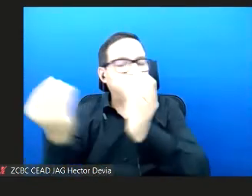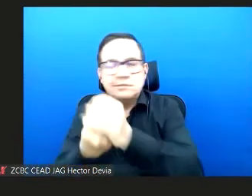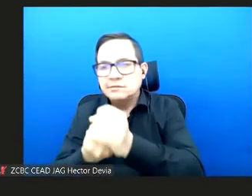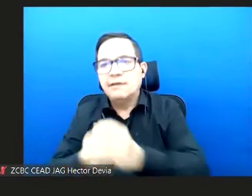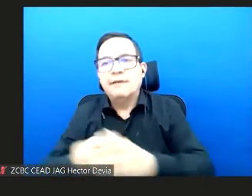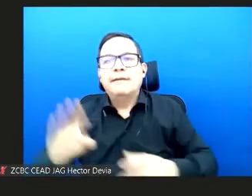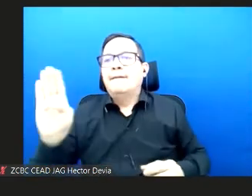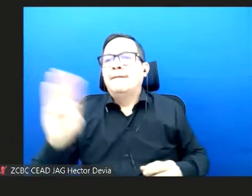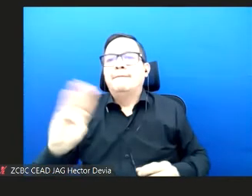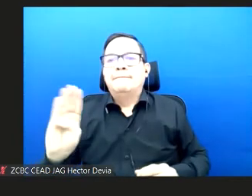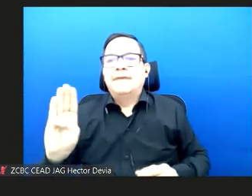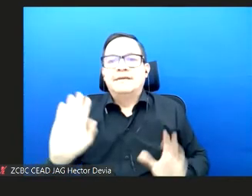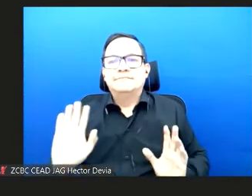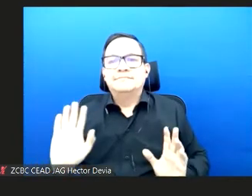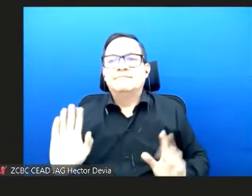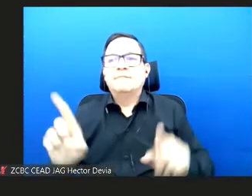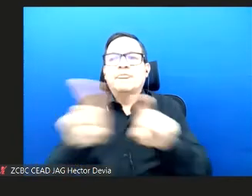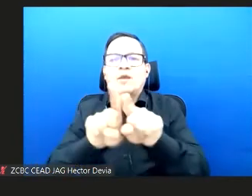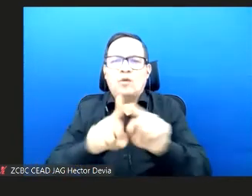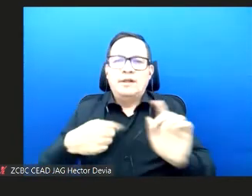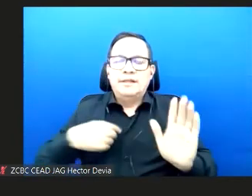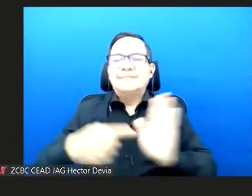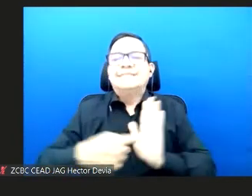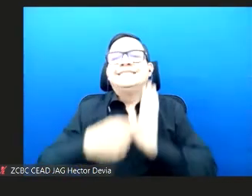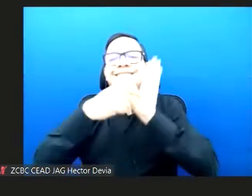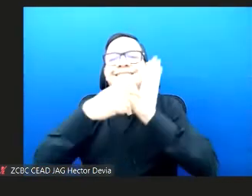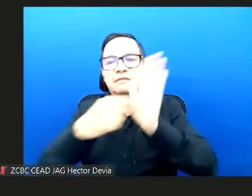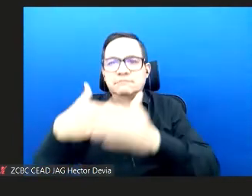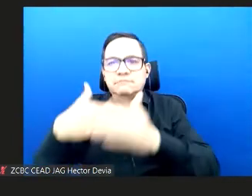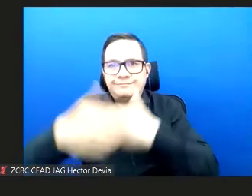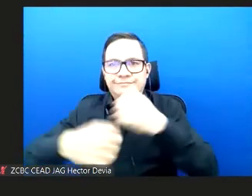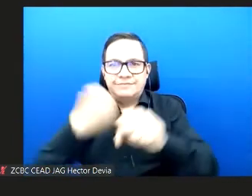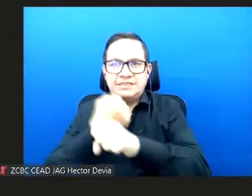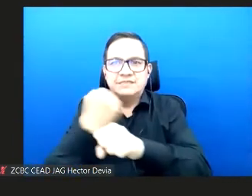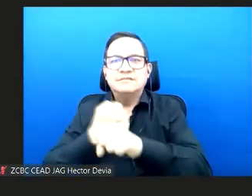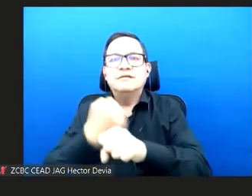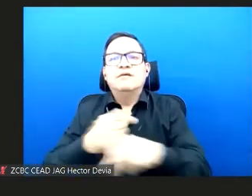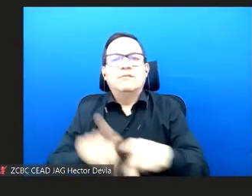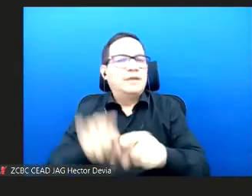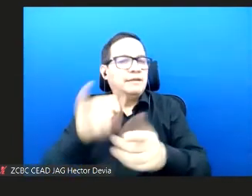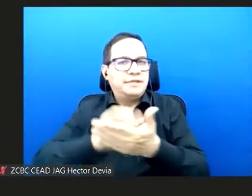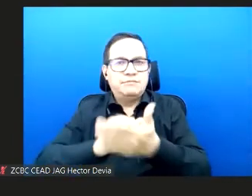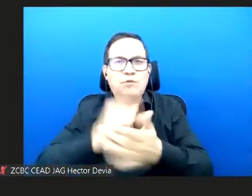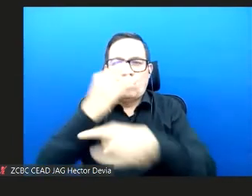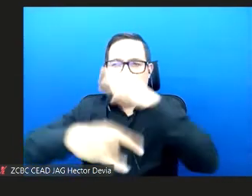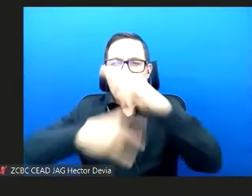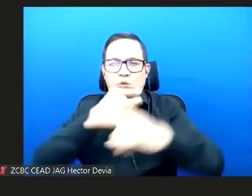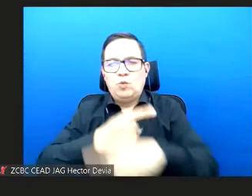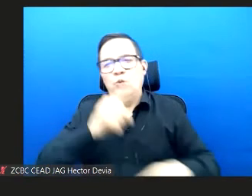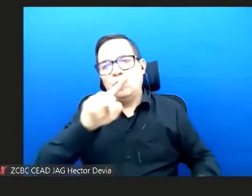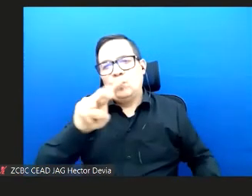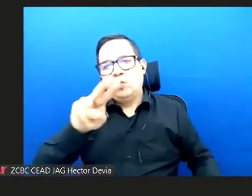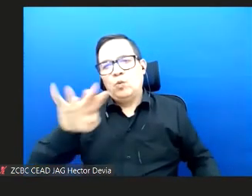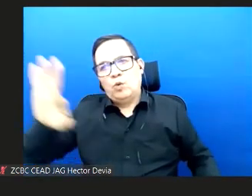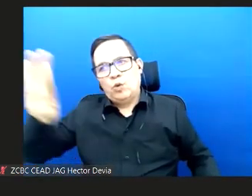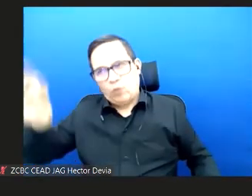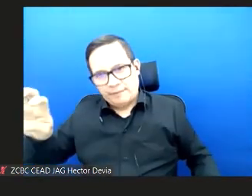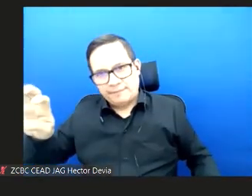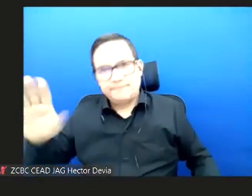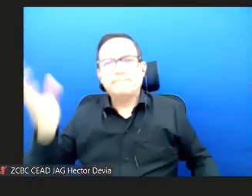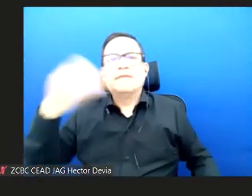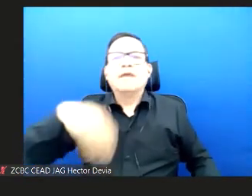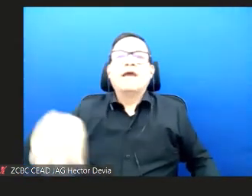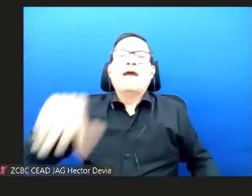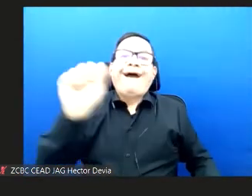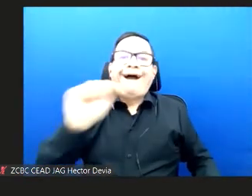¿Sí? En nuestro ejemplo, que hemos venido trabajando, entonces tenemos los mismos conjuntos, el universo del 1 al